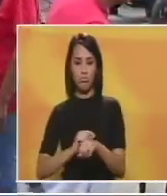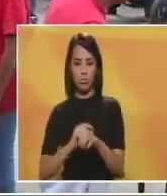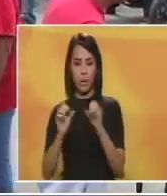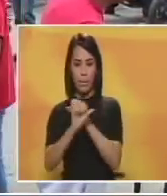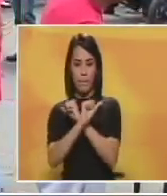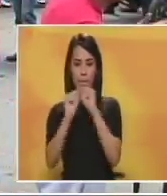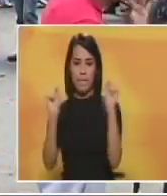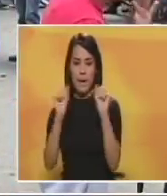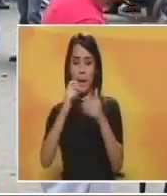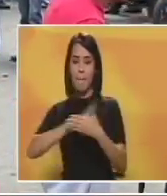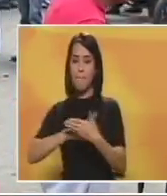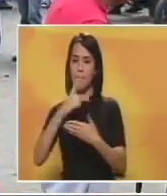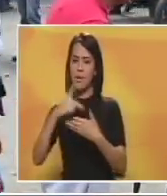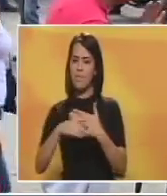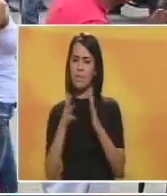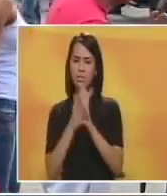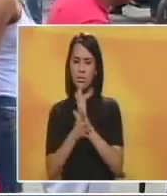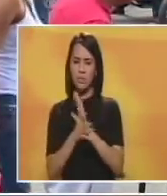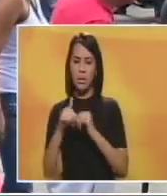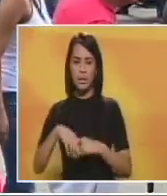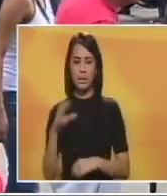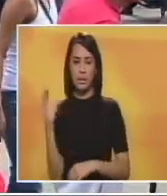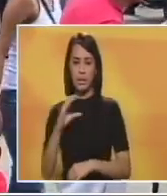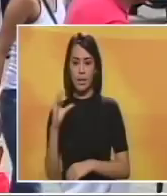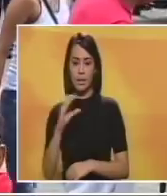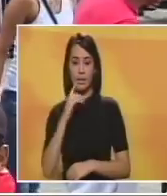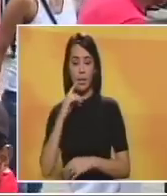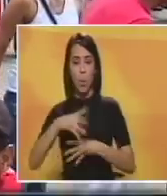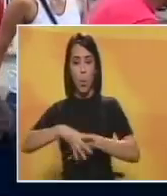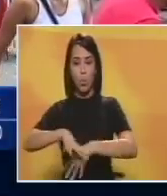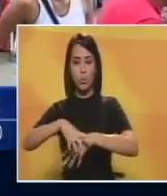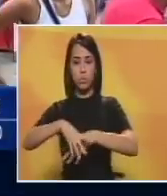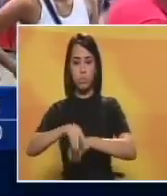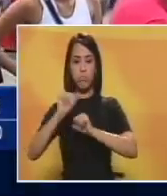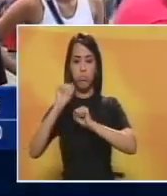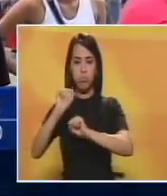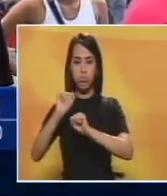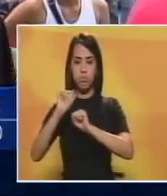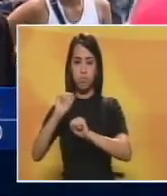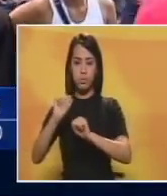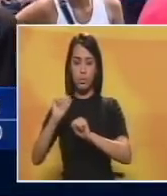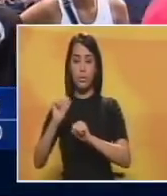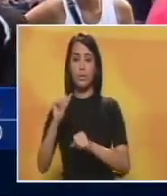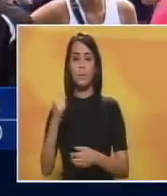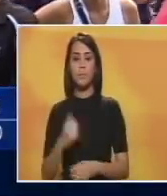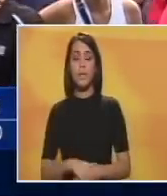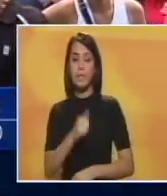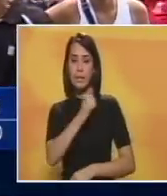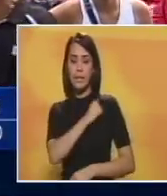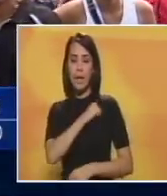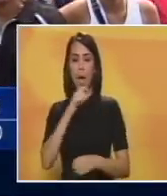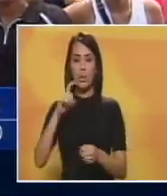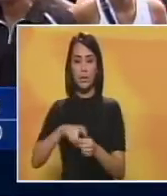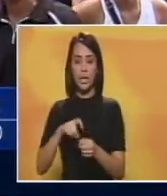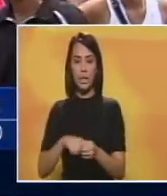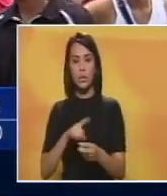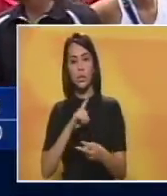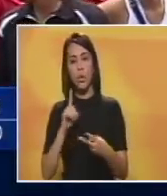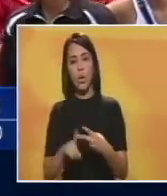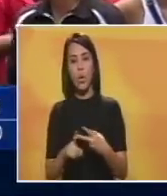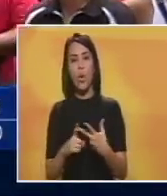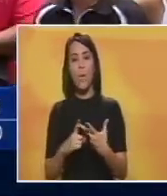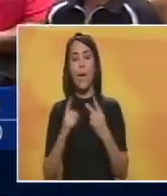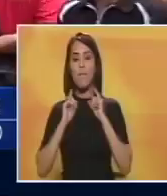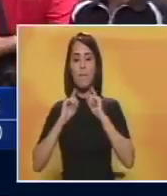mañana. Tienen planificado tomar la Gran Caracas en una marcha que recorrerá Chacao, Chacaíto, Avenida